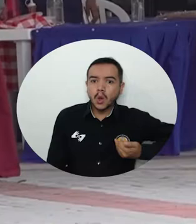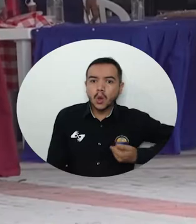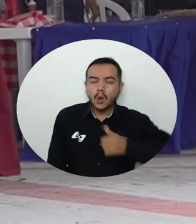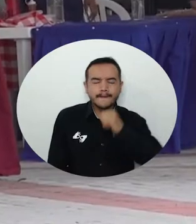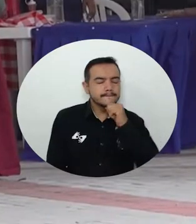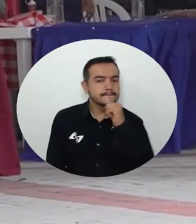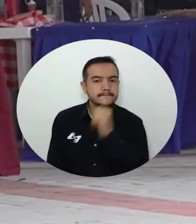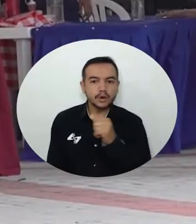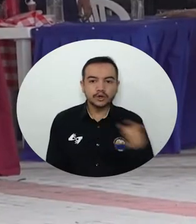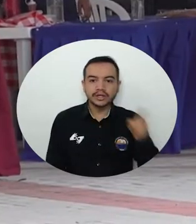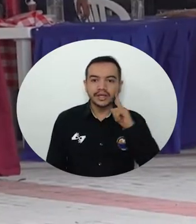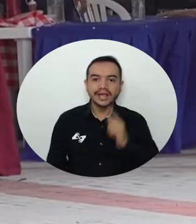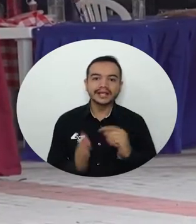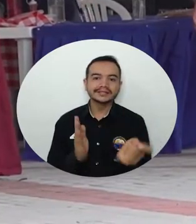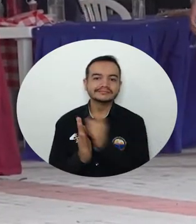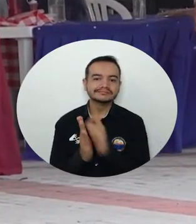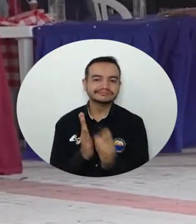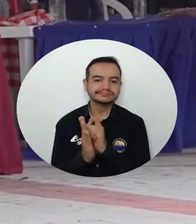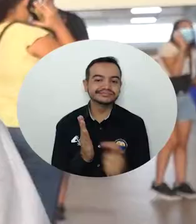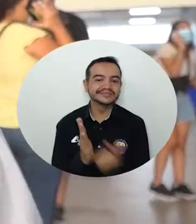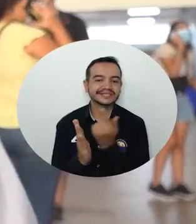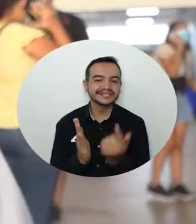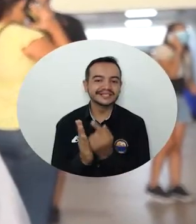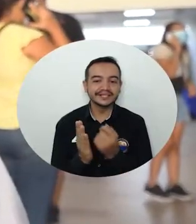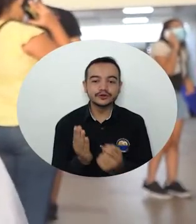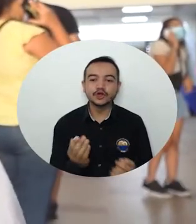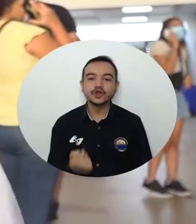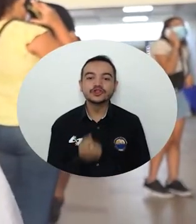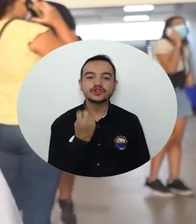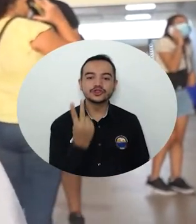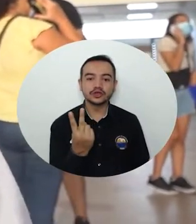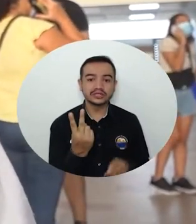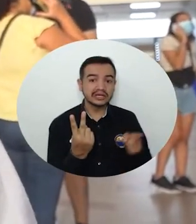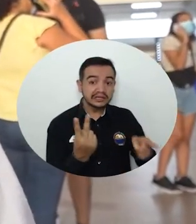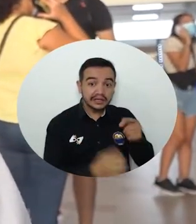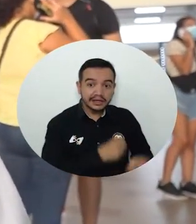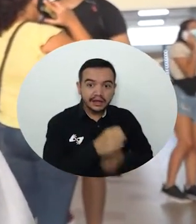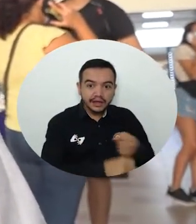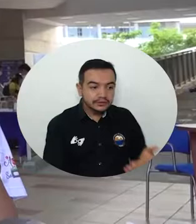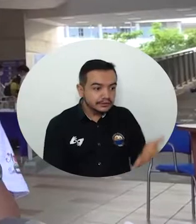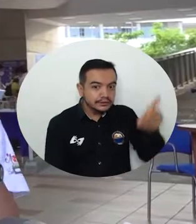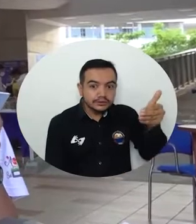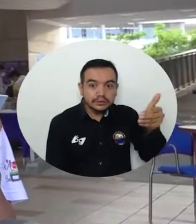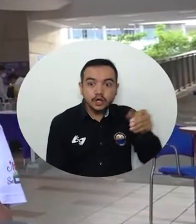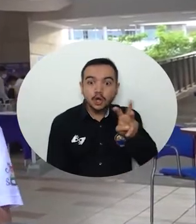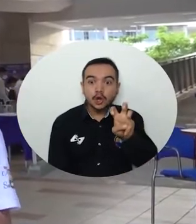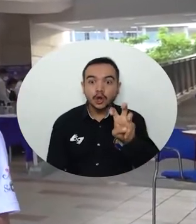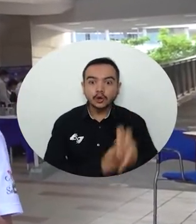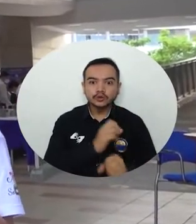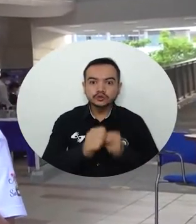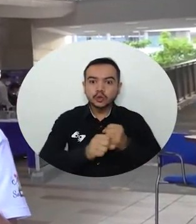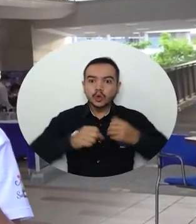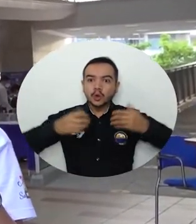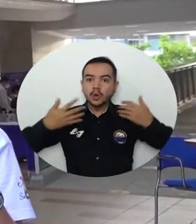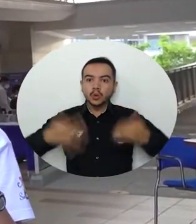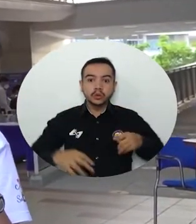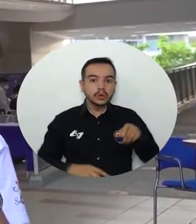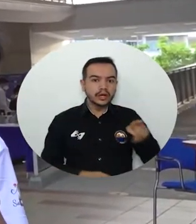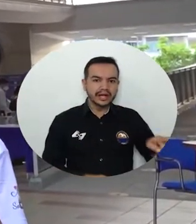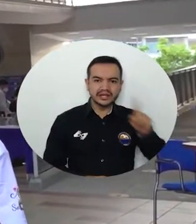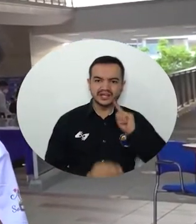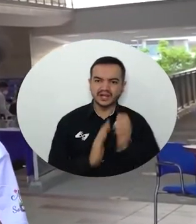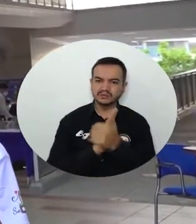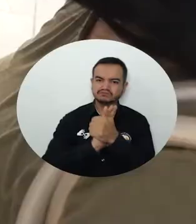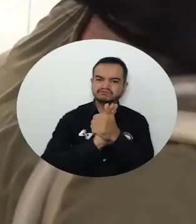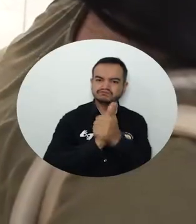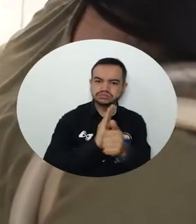Marta, promociona sus dos obras infantiles. Tiene tan solo 8 años y una habilidad para las letras que lo